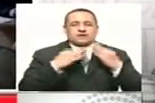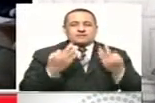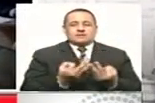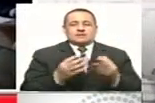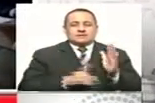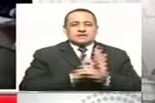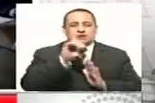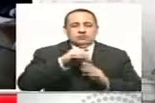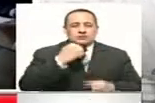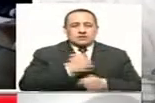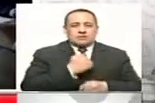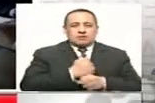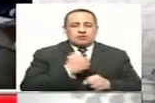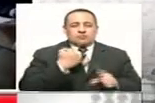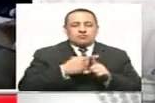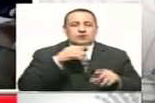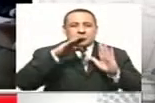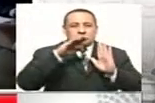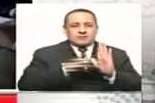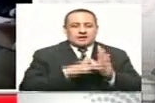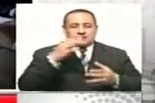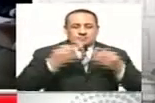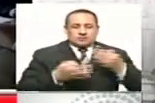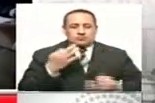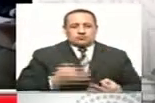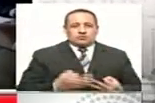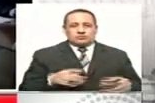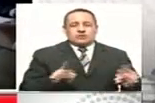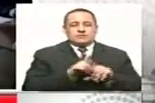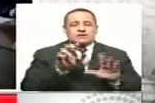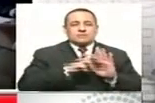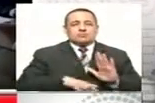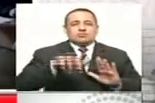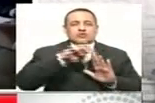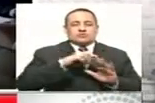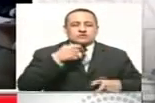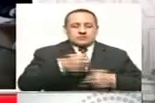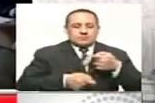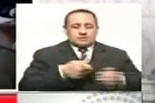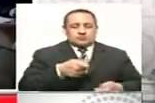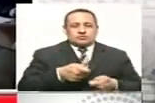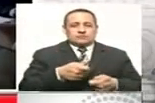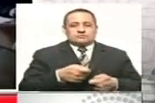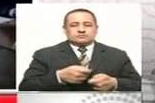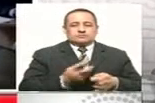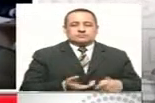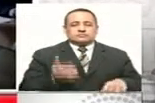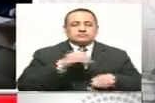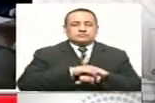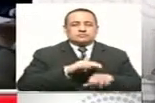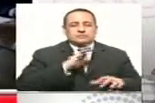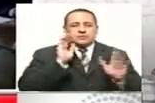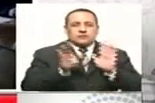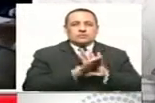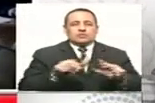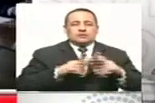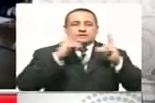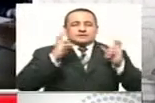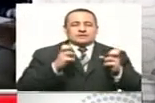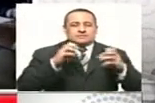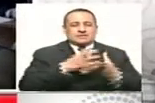el desarrollo alternativo por la baja del presupuesto en proyectos de inversión. Respecto al tema de